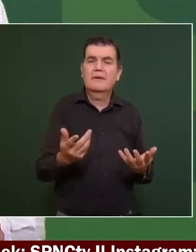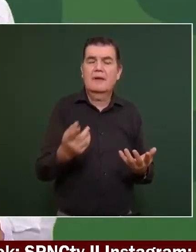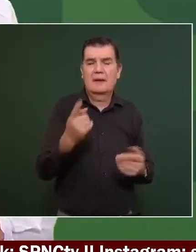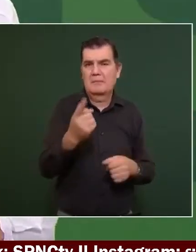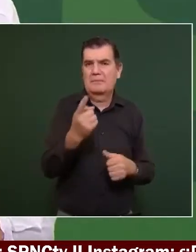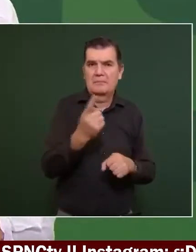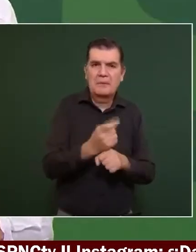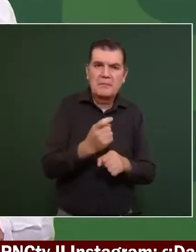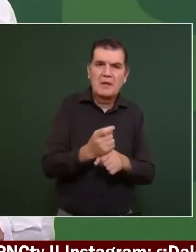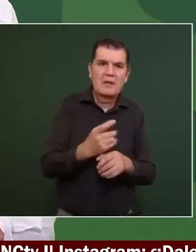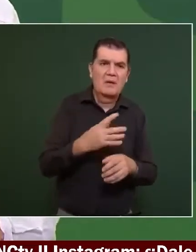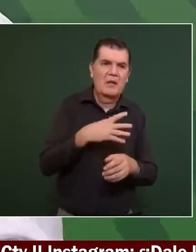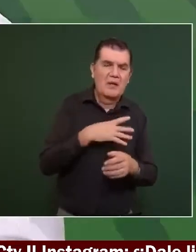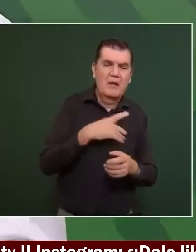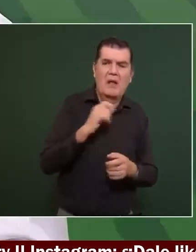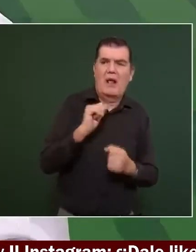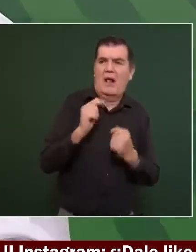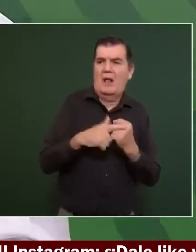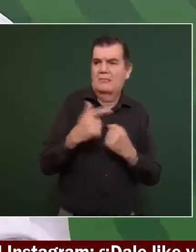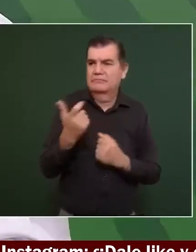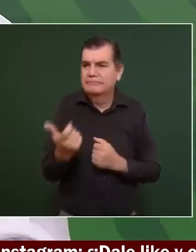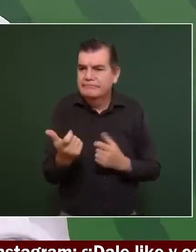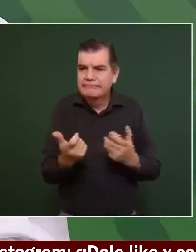primero consiguen los recursos,